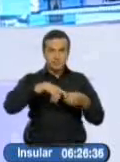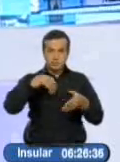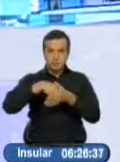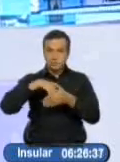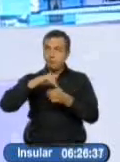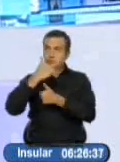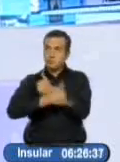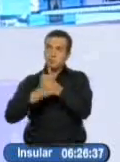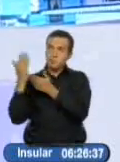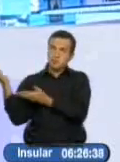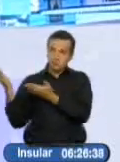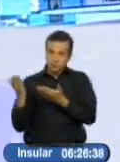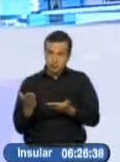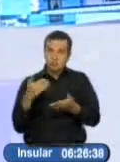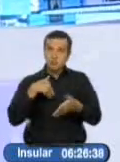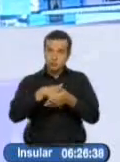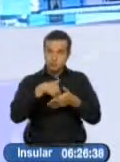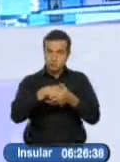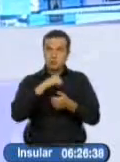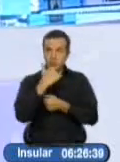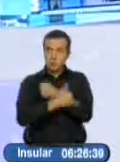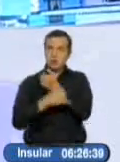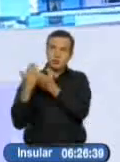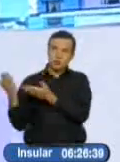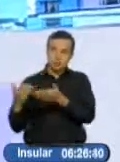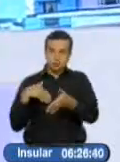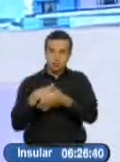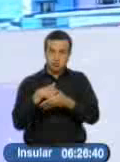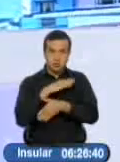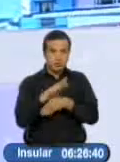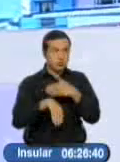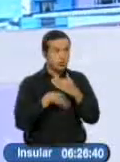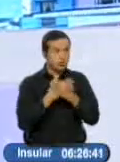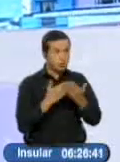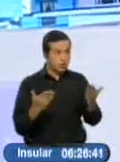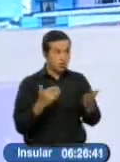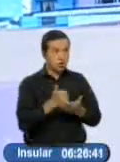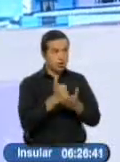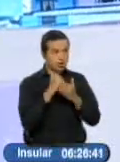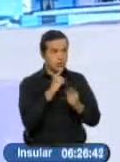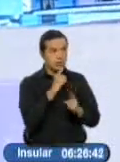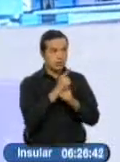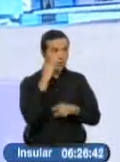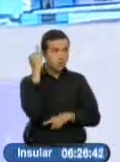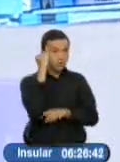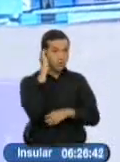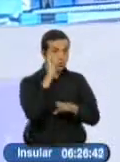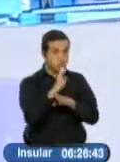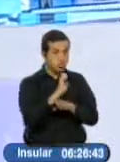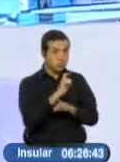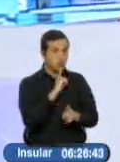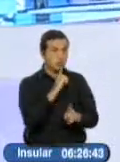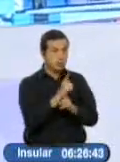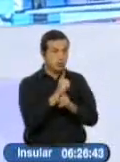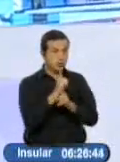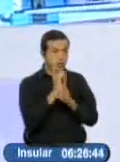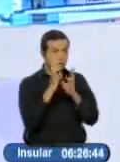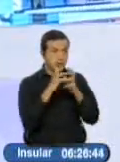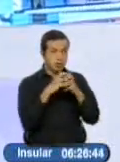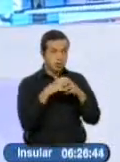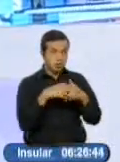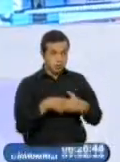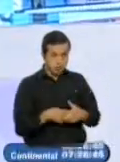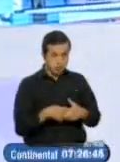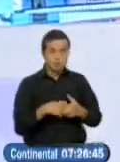a la importación de vehículos desde otros países. Y todo eso ha servido para que la industria nacional decrezca en los